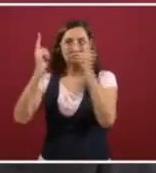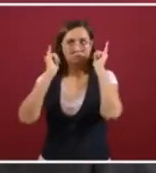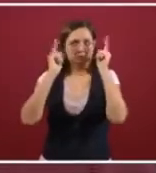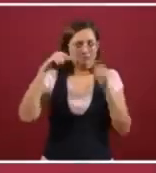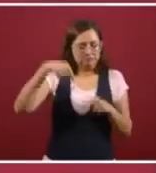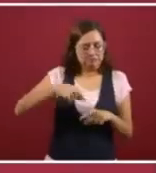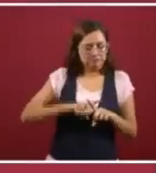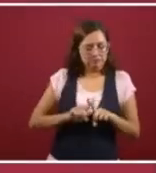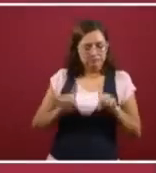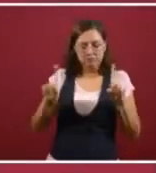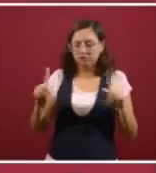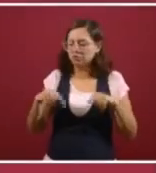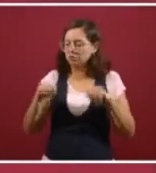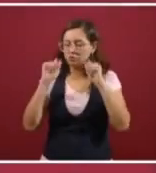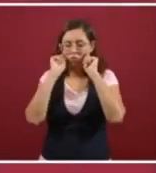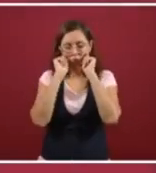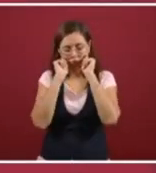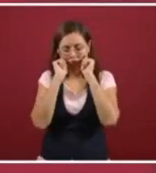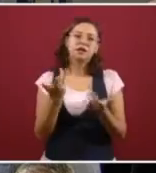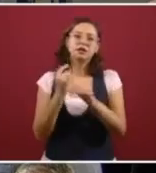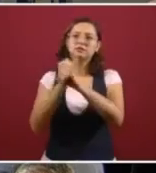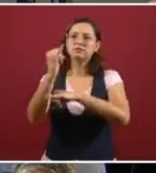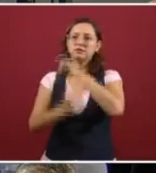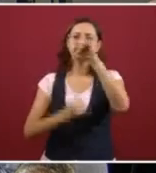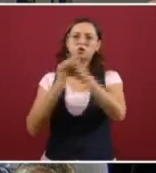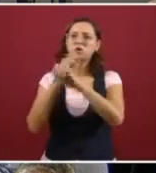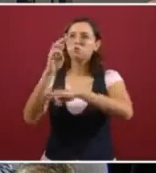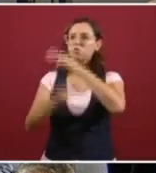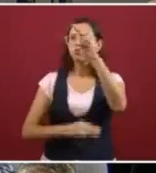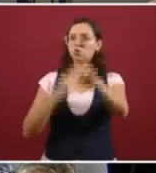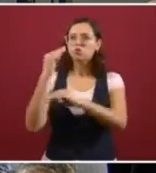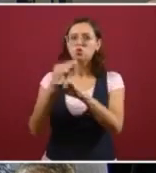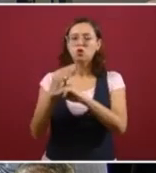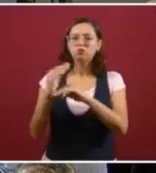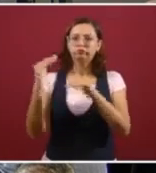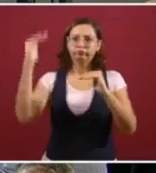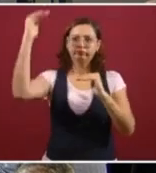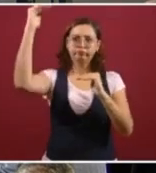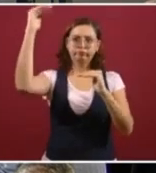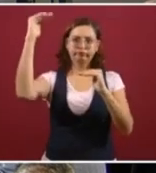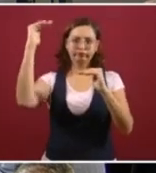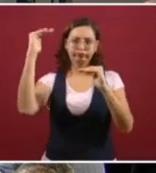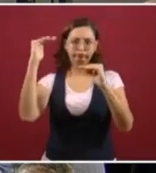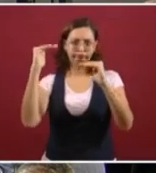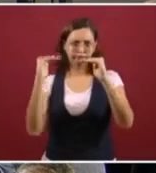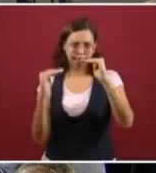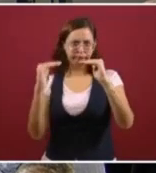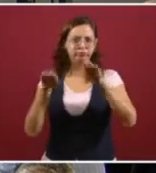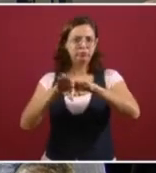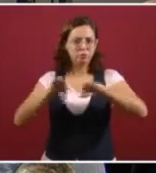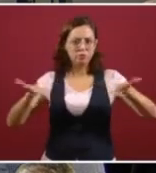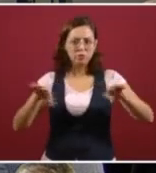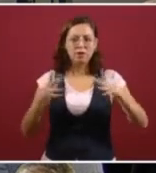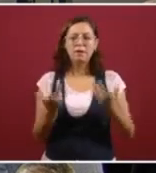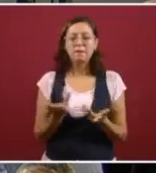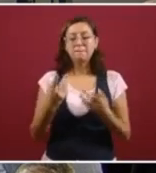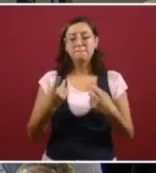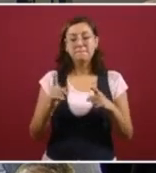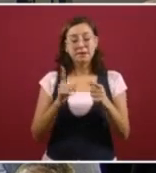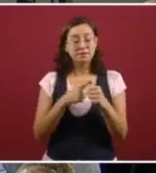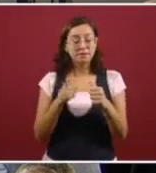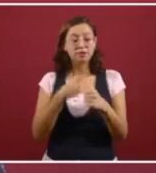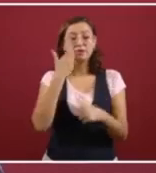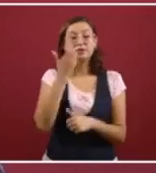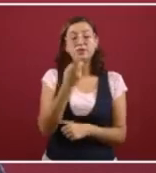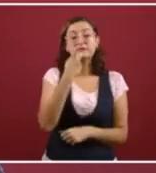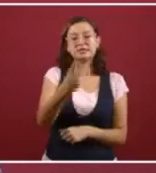están garantizadas las pensiones. Según el secretario de Hacienda y Crédito Público, las comisiones bajaron menos de 1%